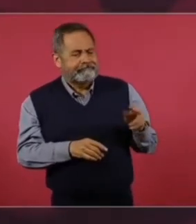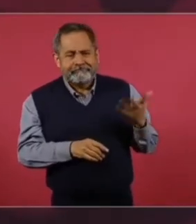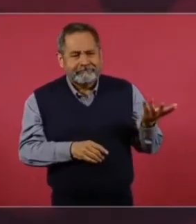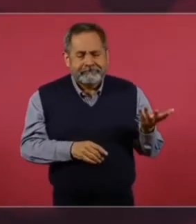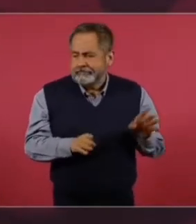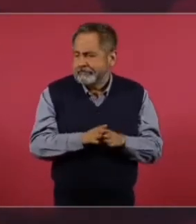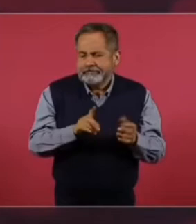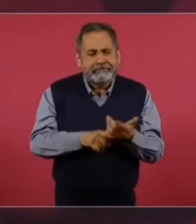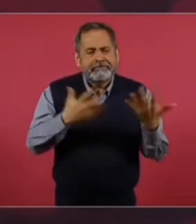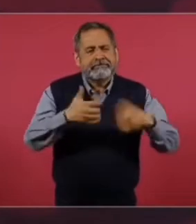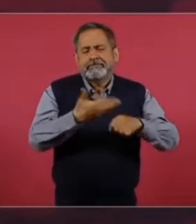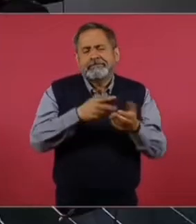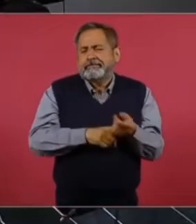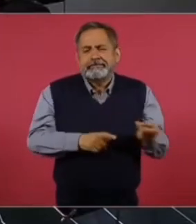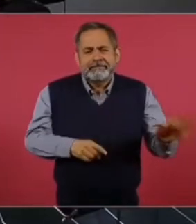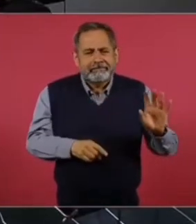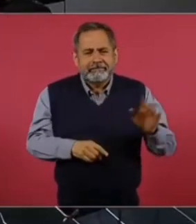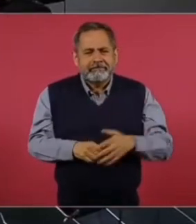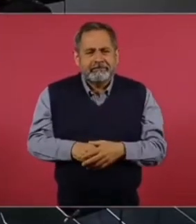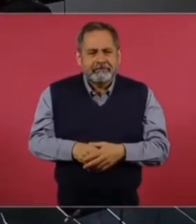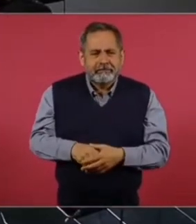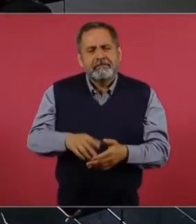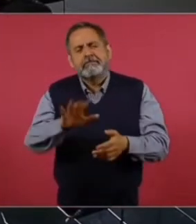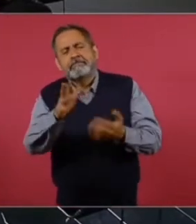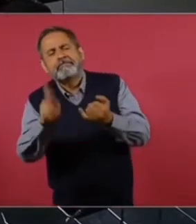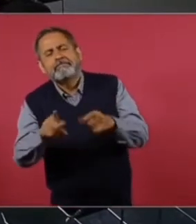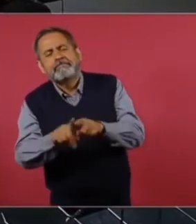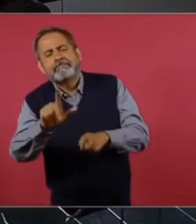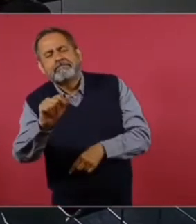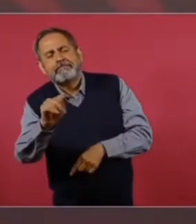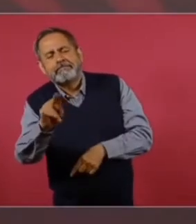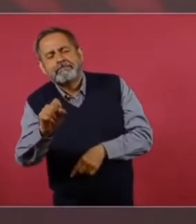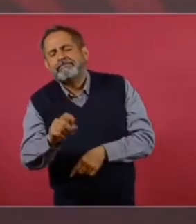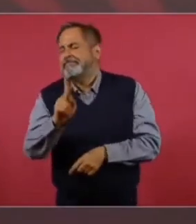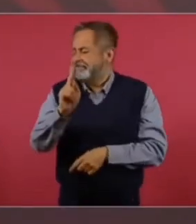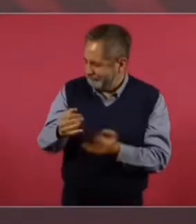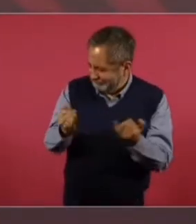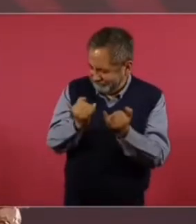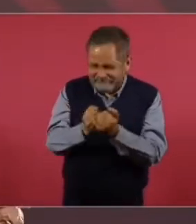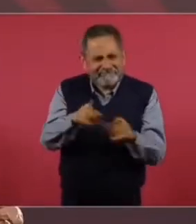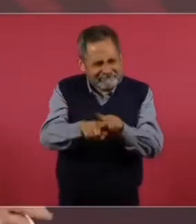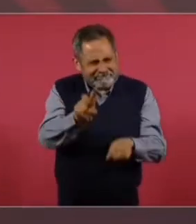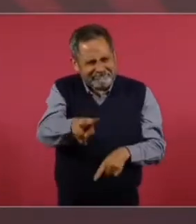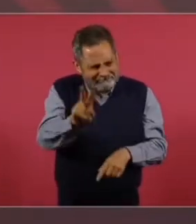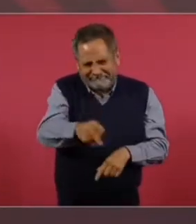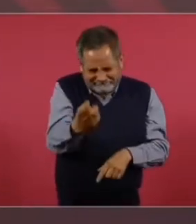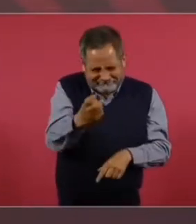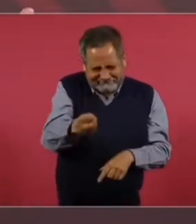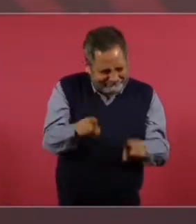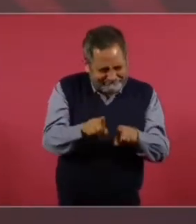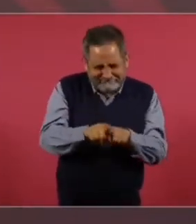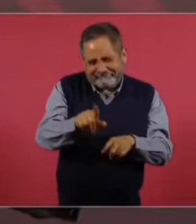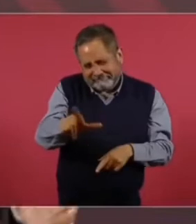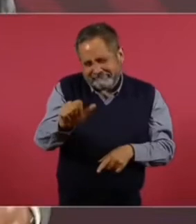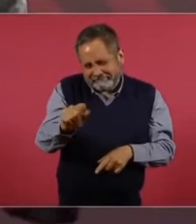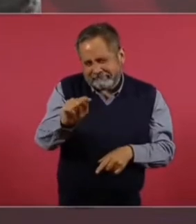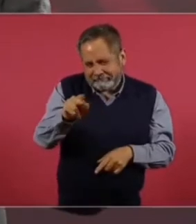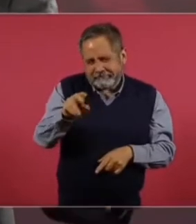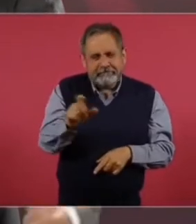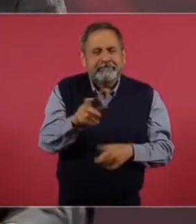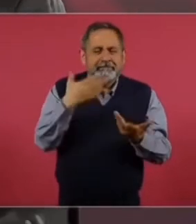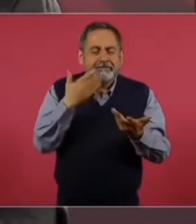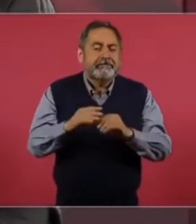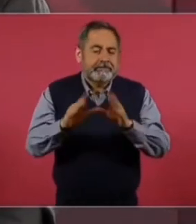eran empresas… Tipo latinos. Tipo latinos, así. Así, sí, sí, sí, todo es así. Así, muy claro,